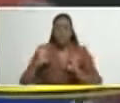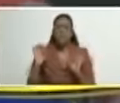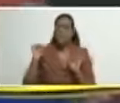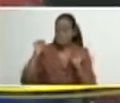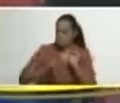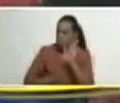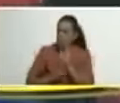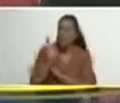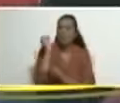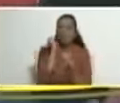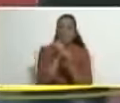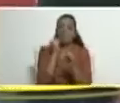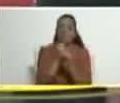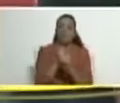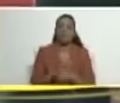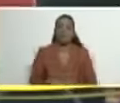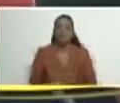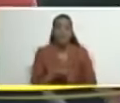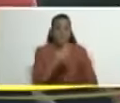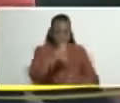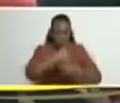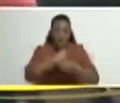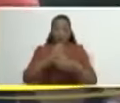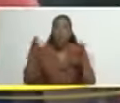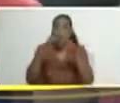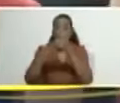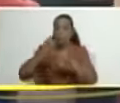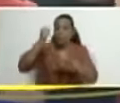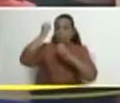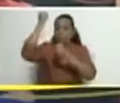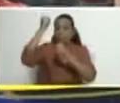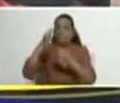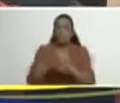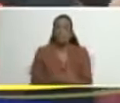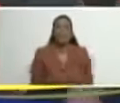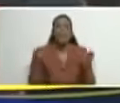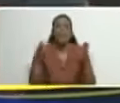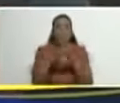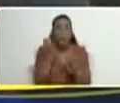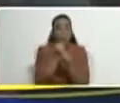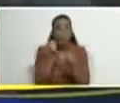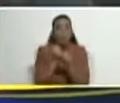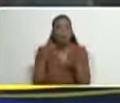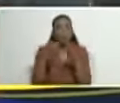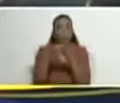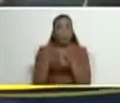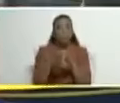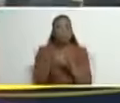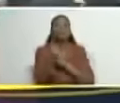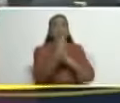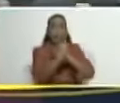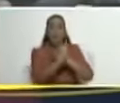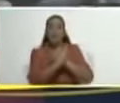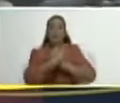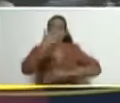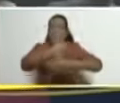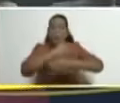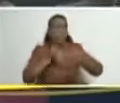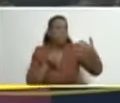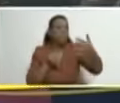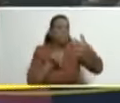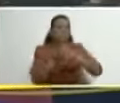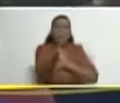sigue avanzando, comandante. ¡Trabajo en equipo! Y si nos ponen 100 obstáculos,